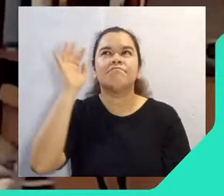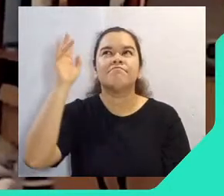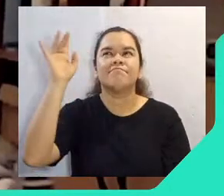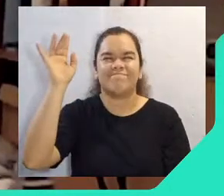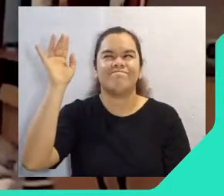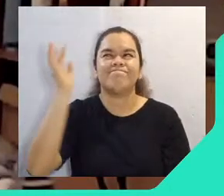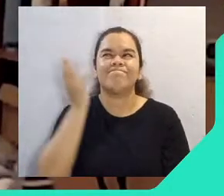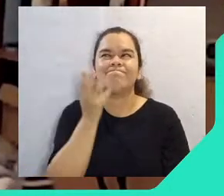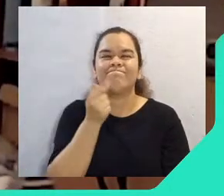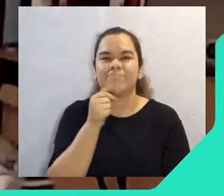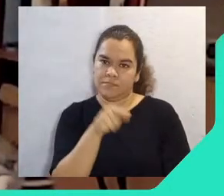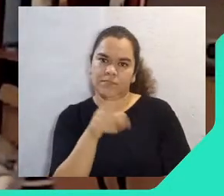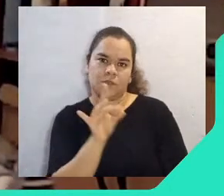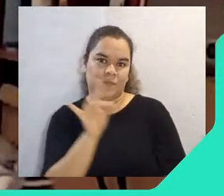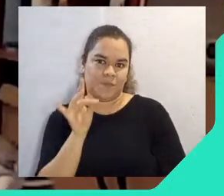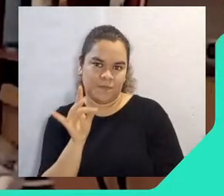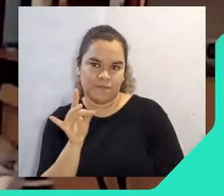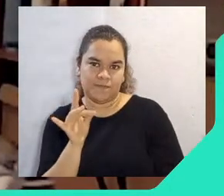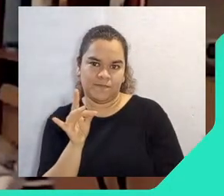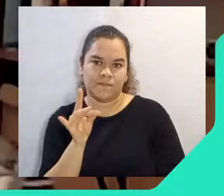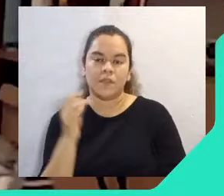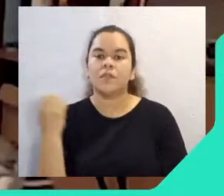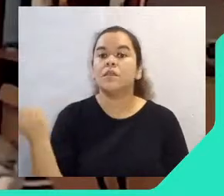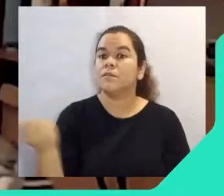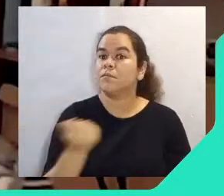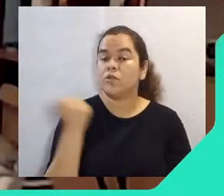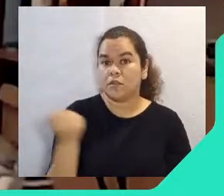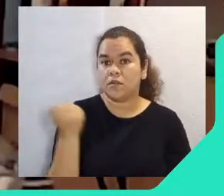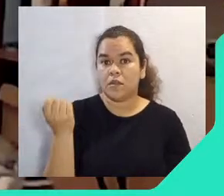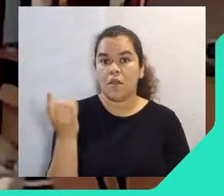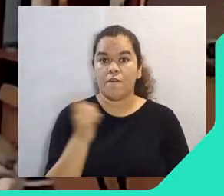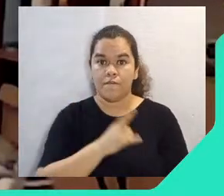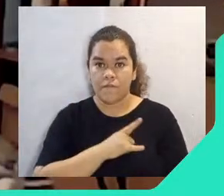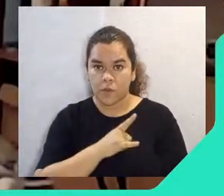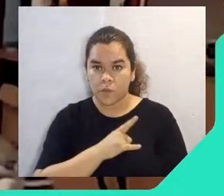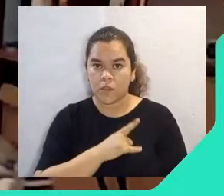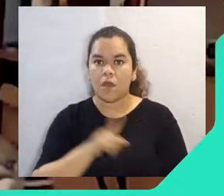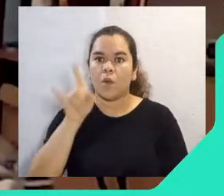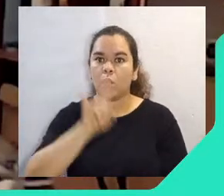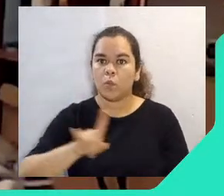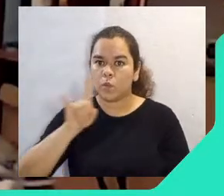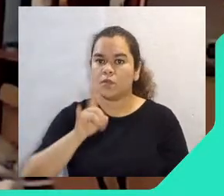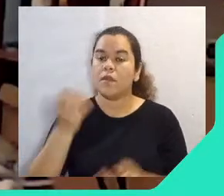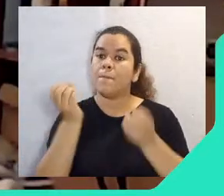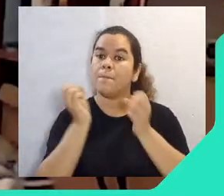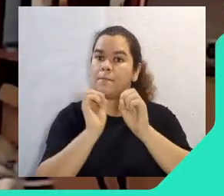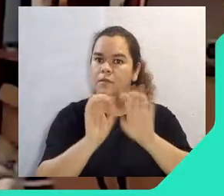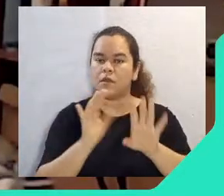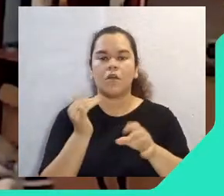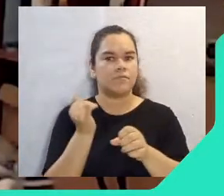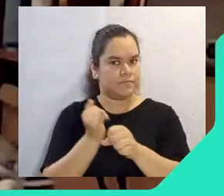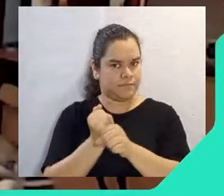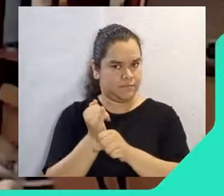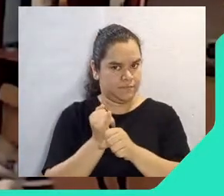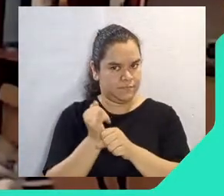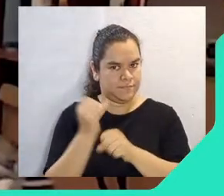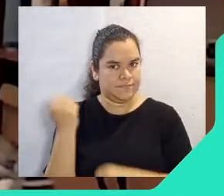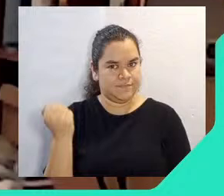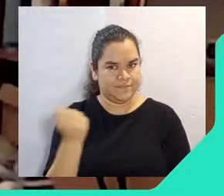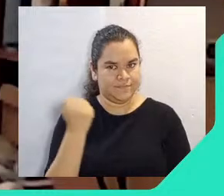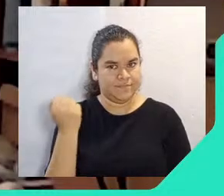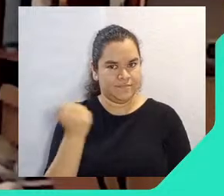muy importante es que para entrar a la universidad, como consejo importante, es que ustedes